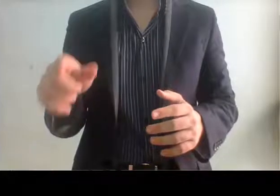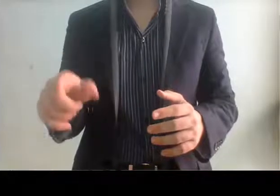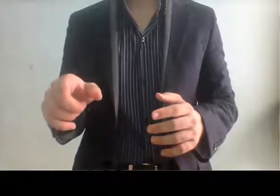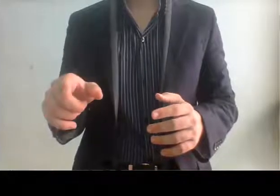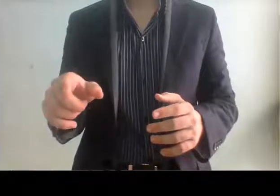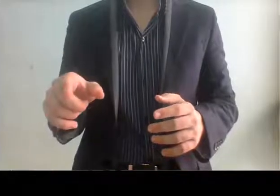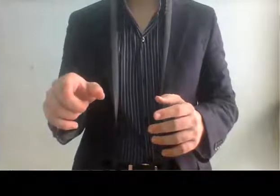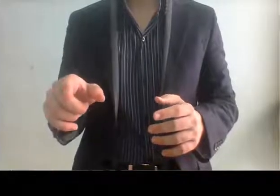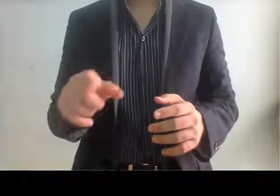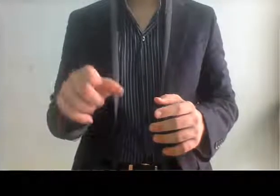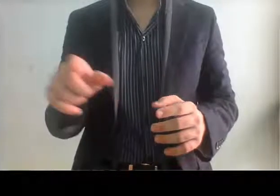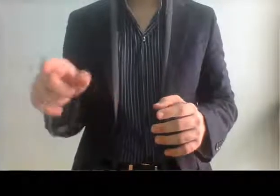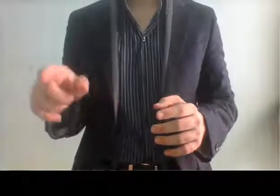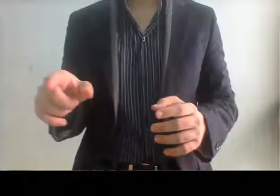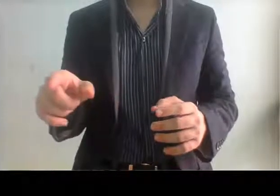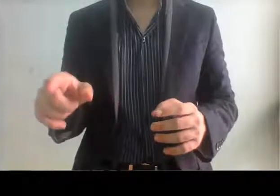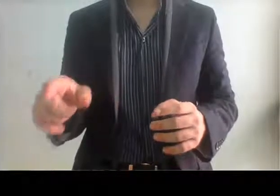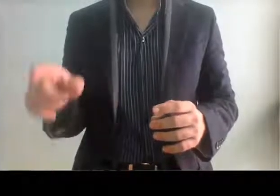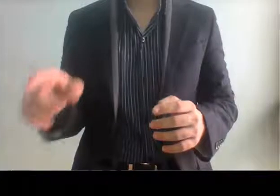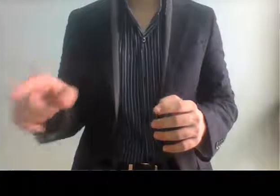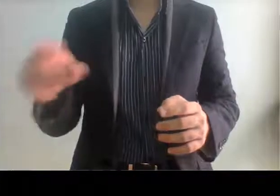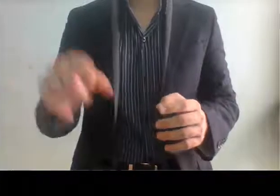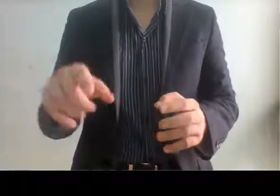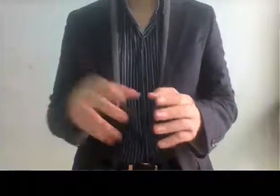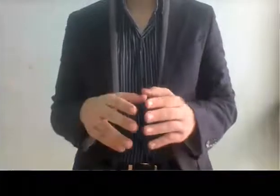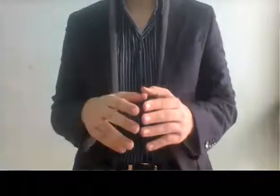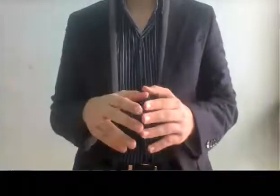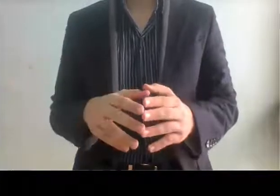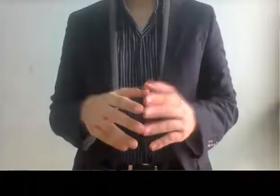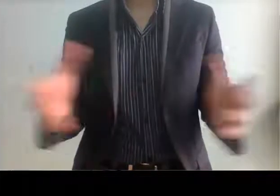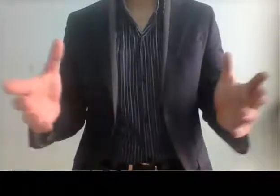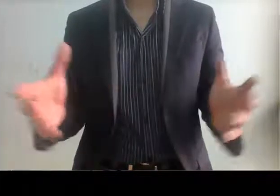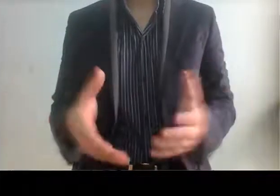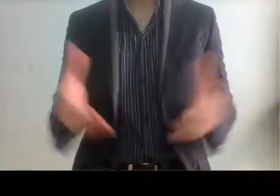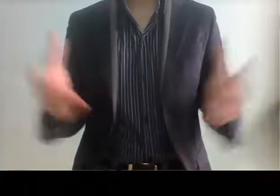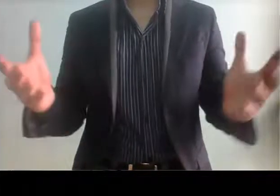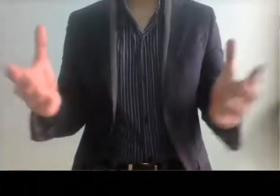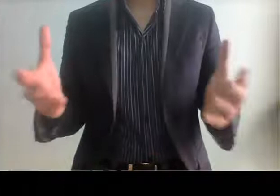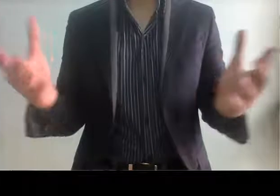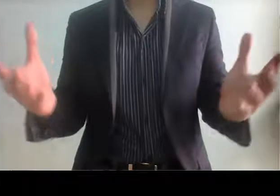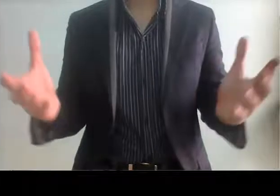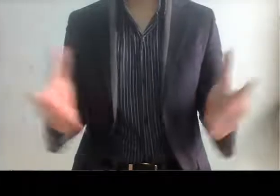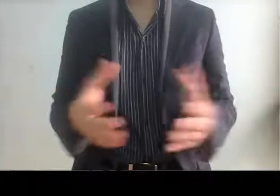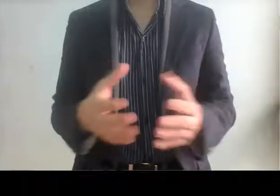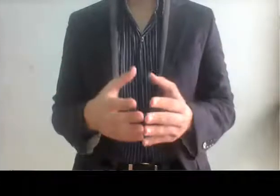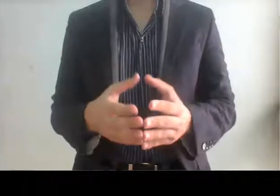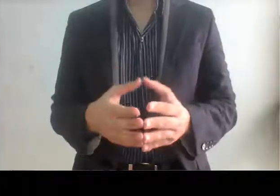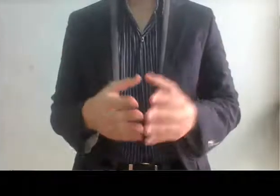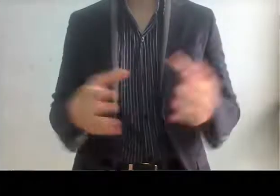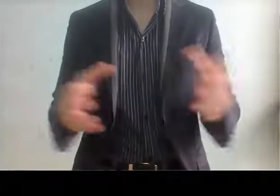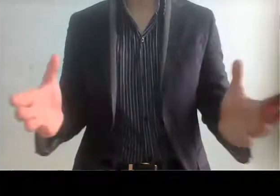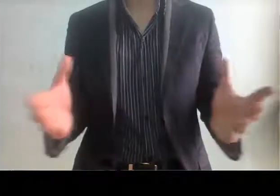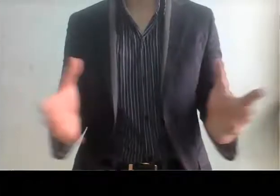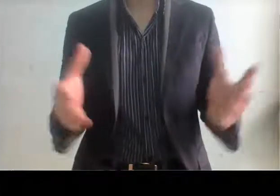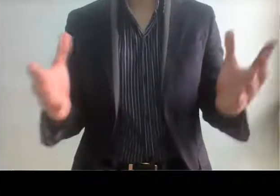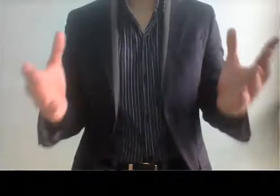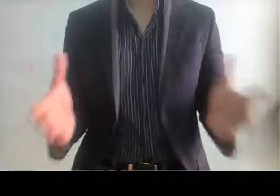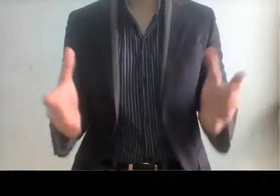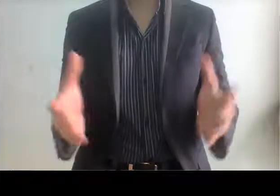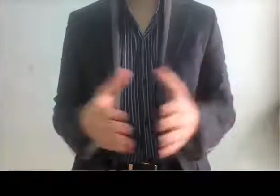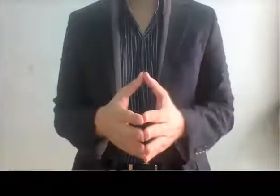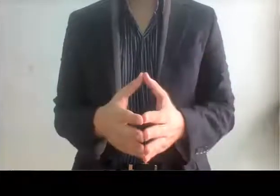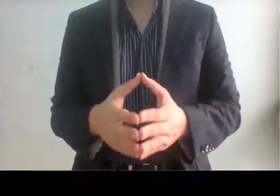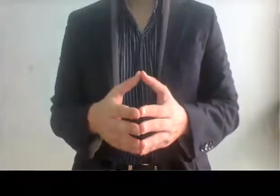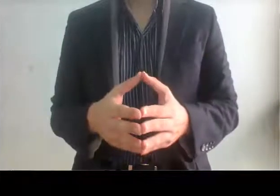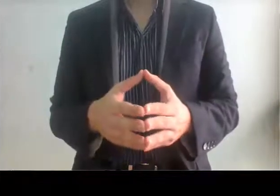tener su propio semáforo y que no lo supieron controlar, y ahora están culpando a Gatell. Pero ojo, Gatell siempre va a ser respetado por la población porque ha hecho un trabajo, un